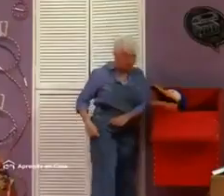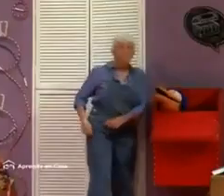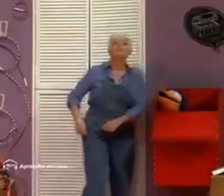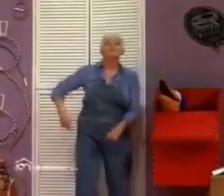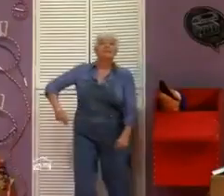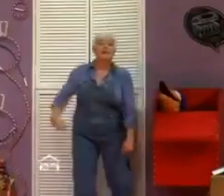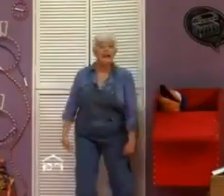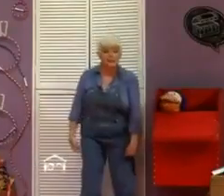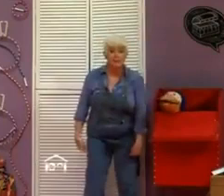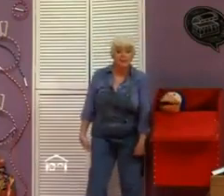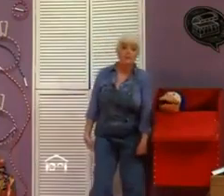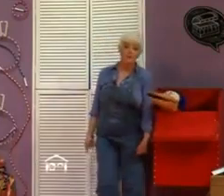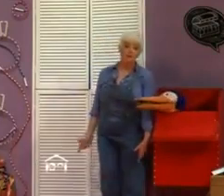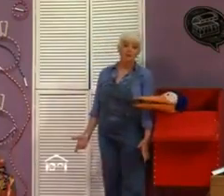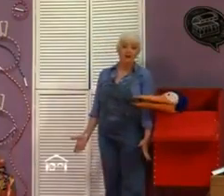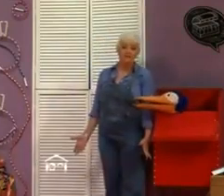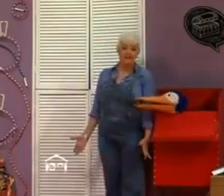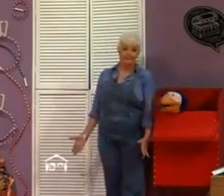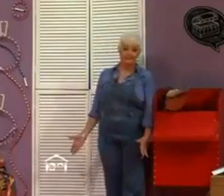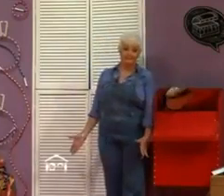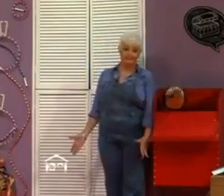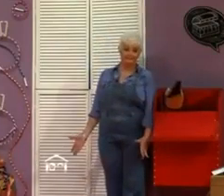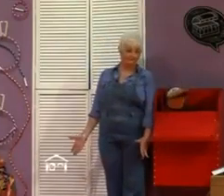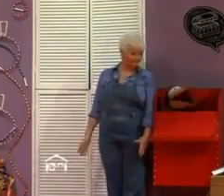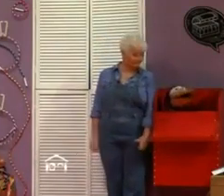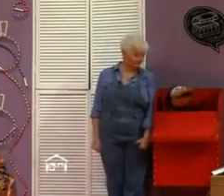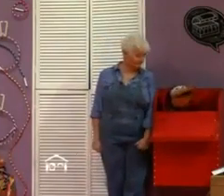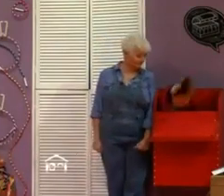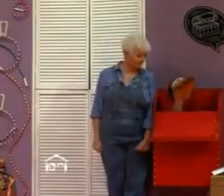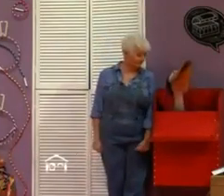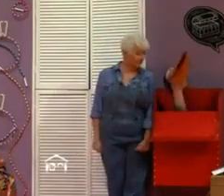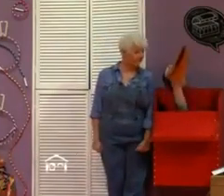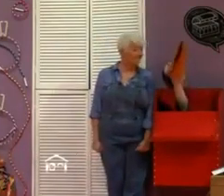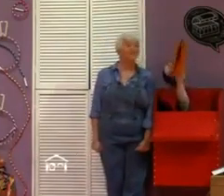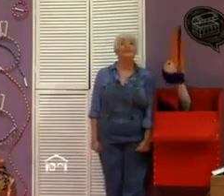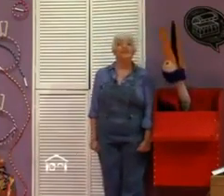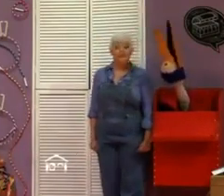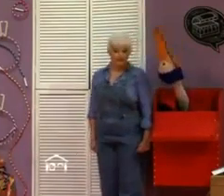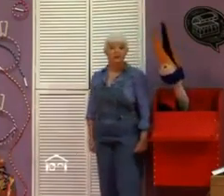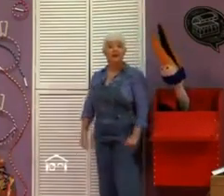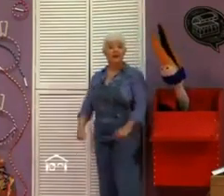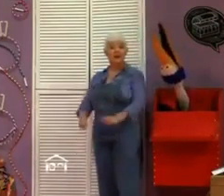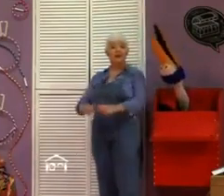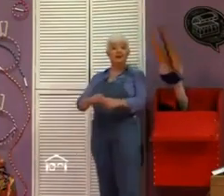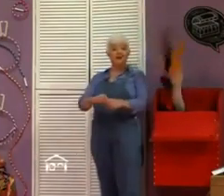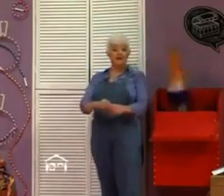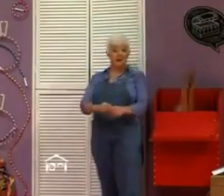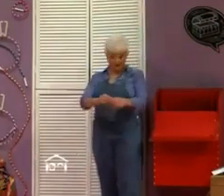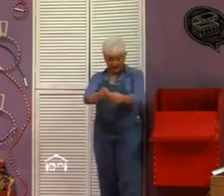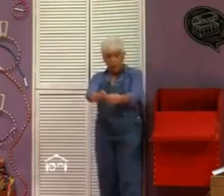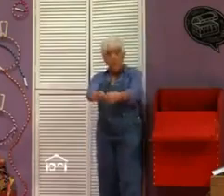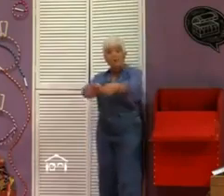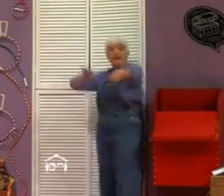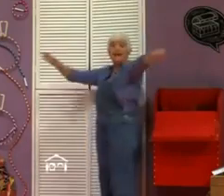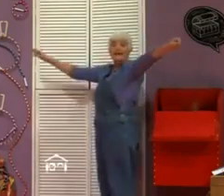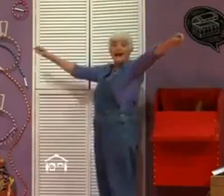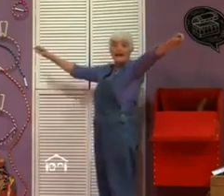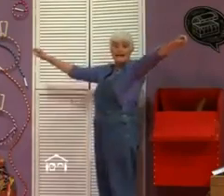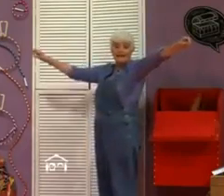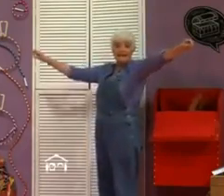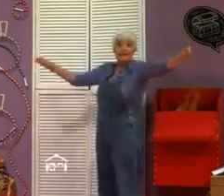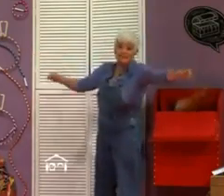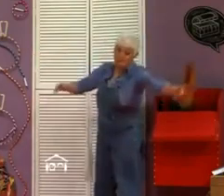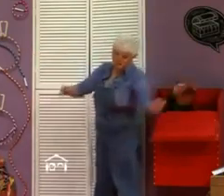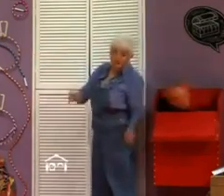acuerdas? ¡Ay, sí! Y ahí puede poner sus llaves. Hay unas de esas que se estiran y luego regresan. Como una